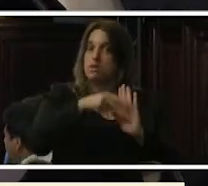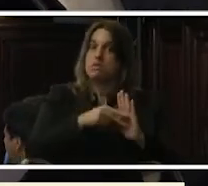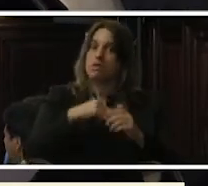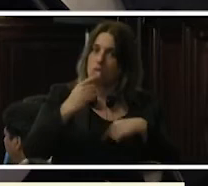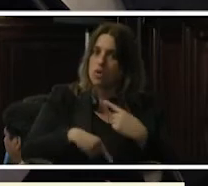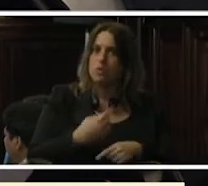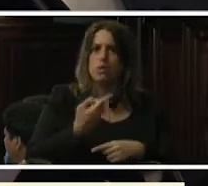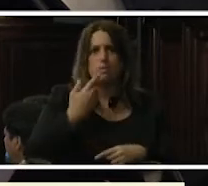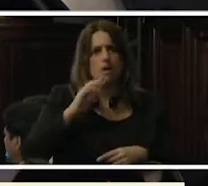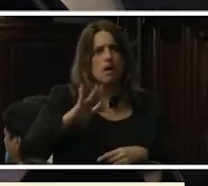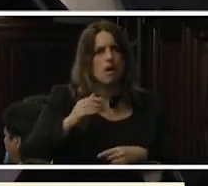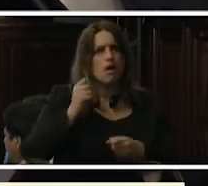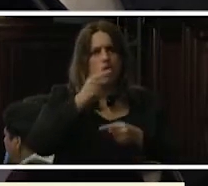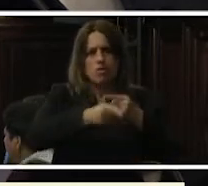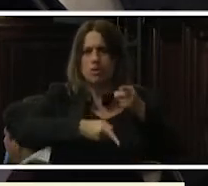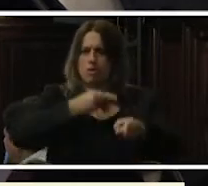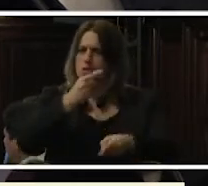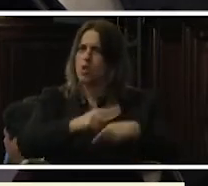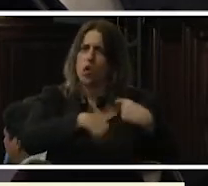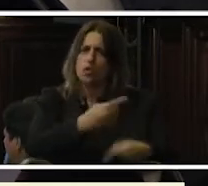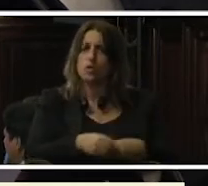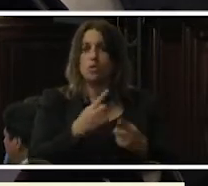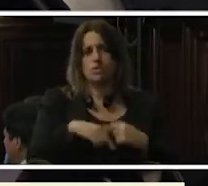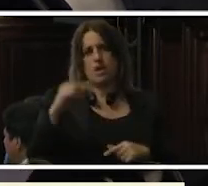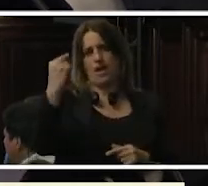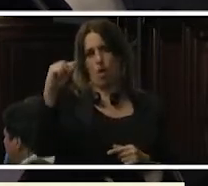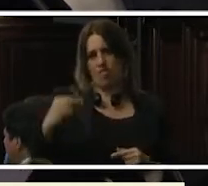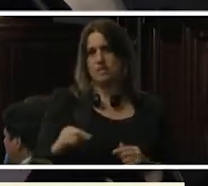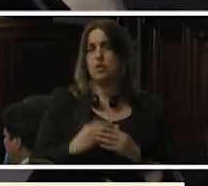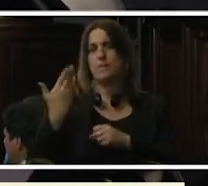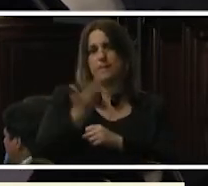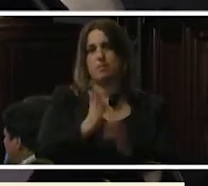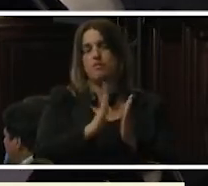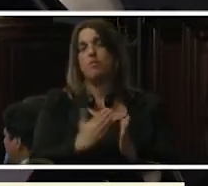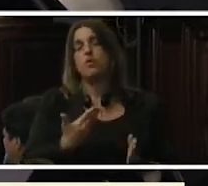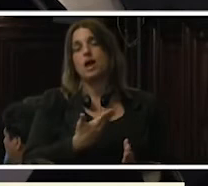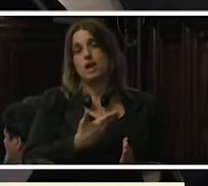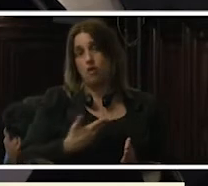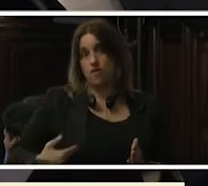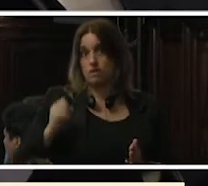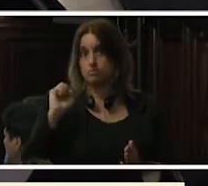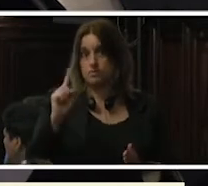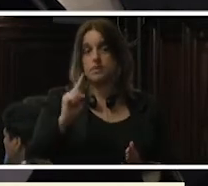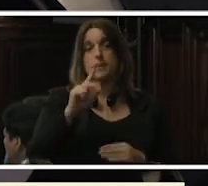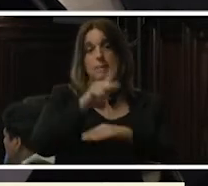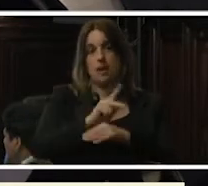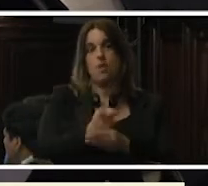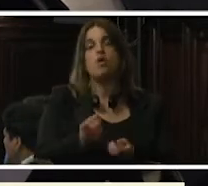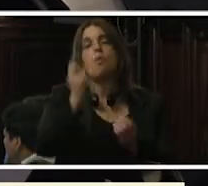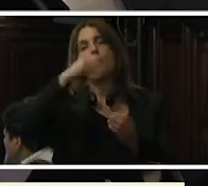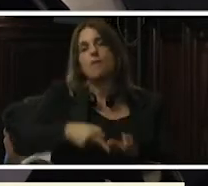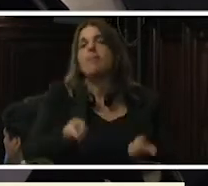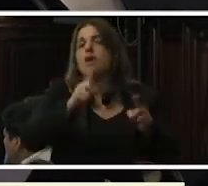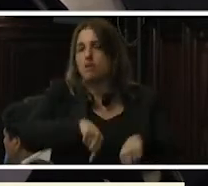agresiones al territorio en trámite. Recomendaciones: exhortar al Estado paraguayo a la presentación de un plan de restitución integral